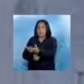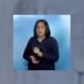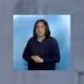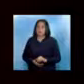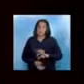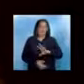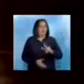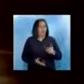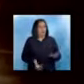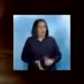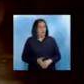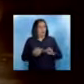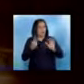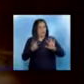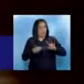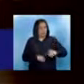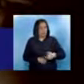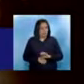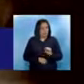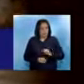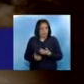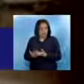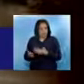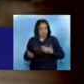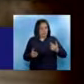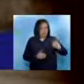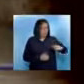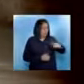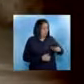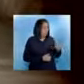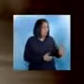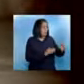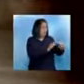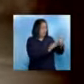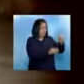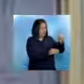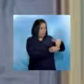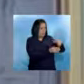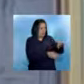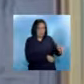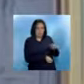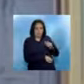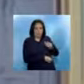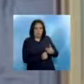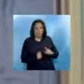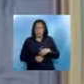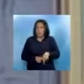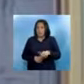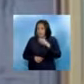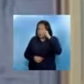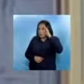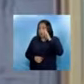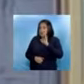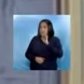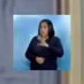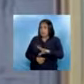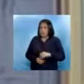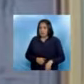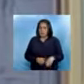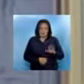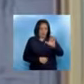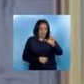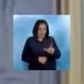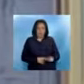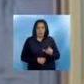llevan los 7.000 soles que minutos antes el abogado retiró del banco. Fuentes policiales afirman que Félix